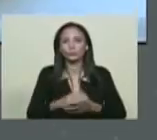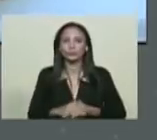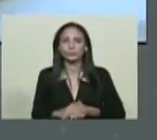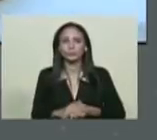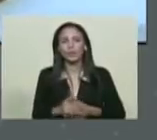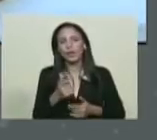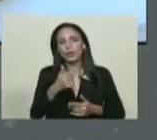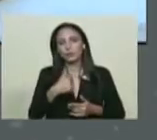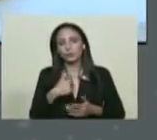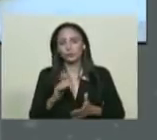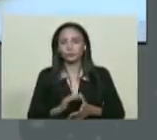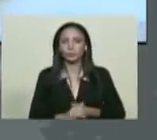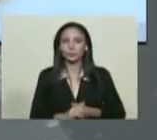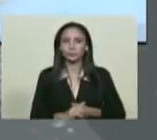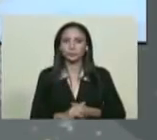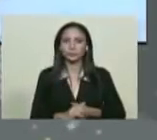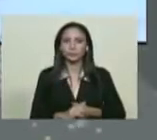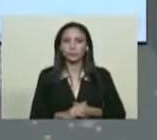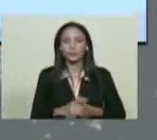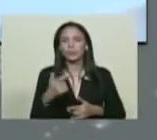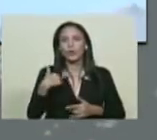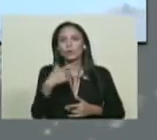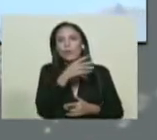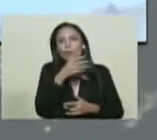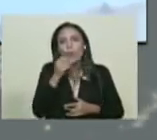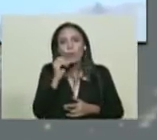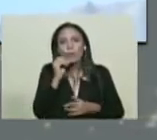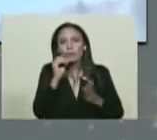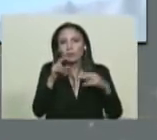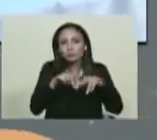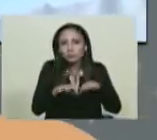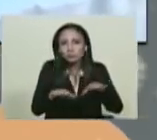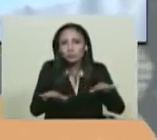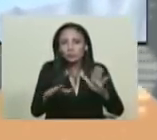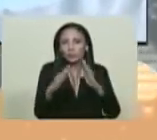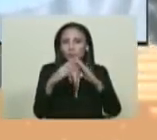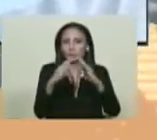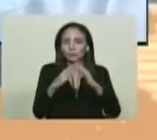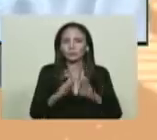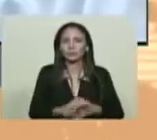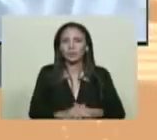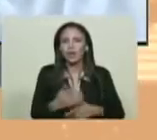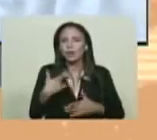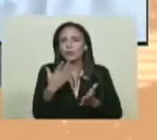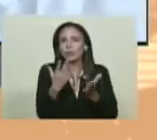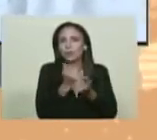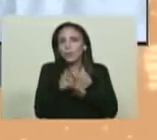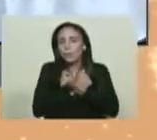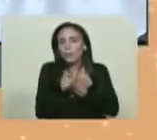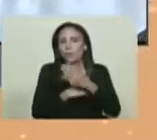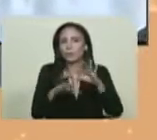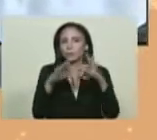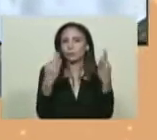y yo, que era el Benjamín de la casa, el chiquito, el consentido de la casa,